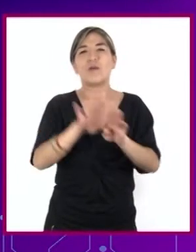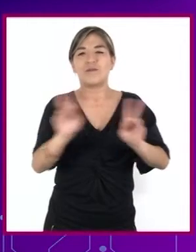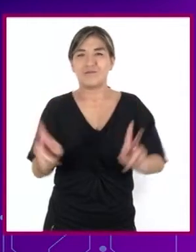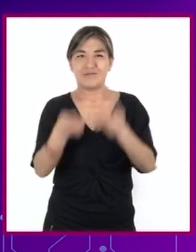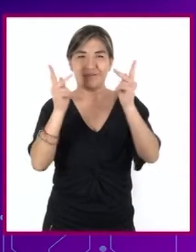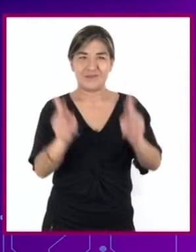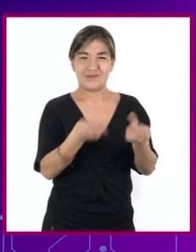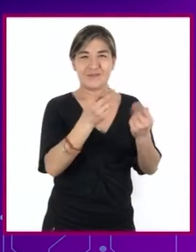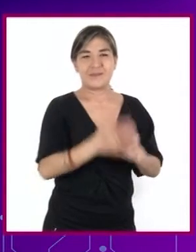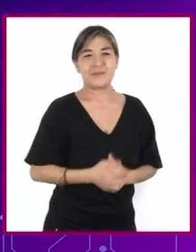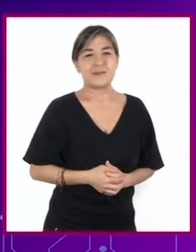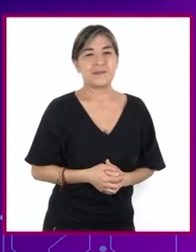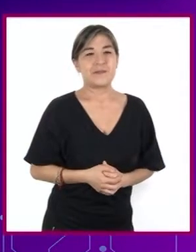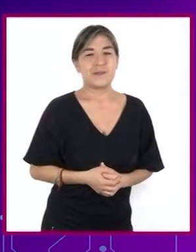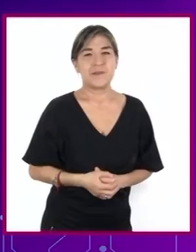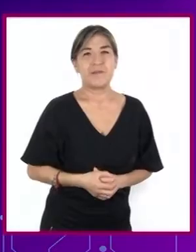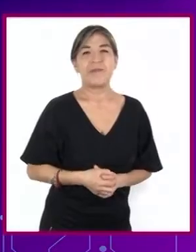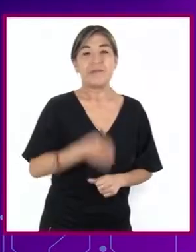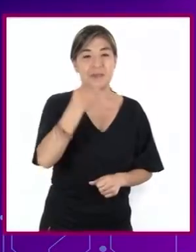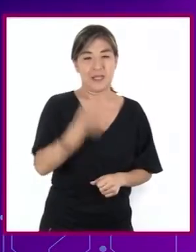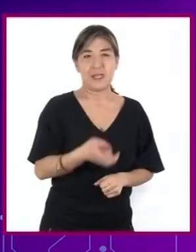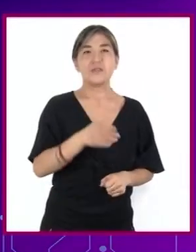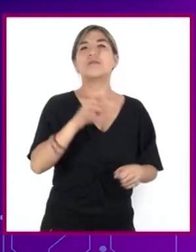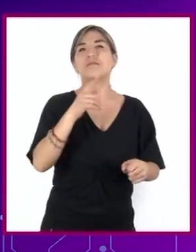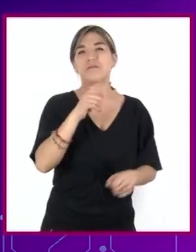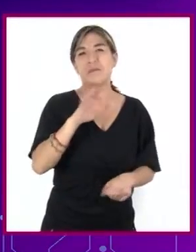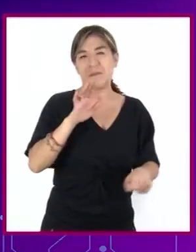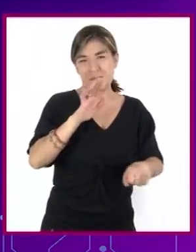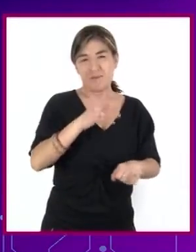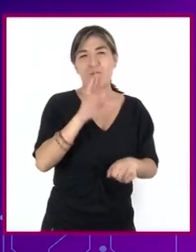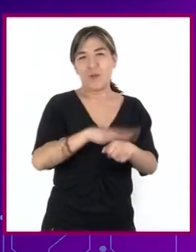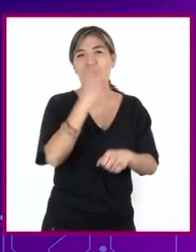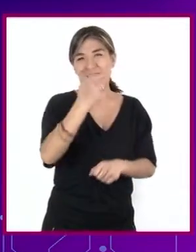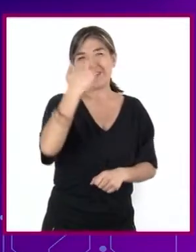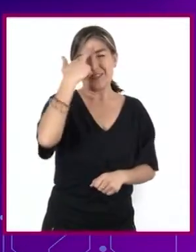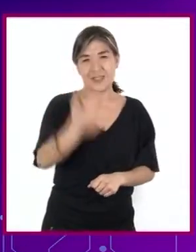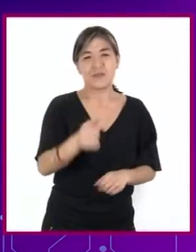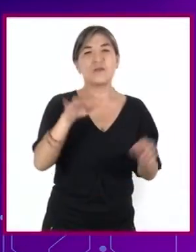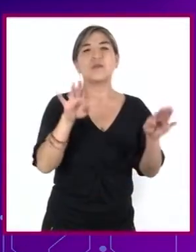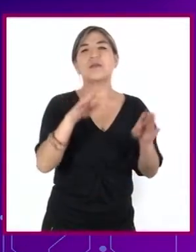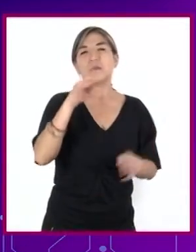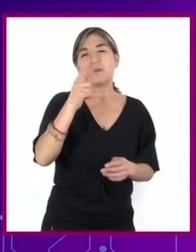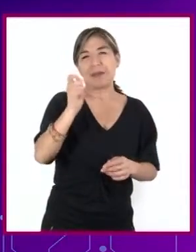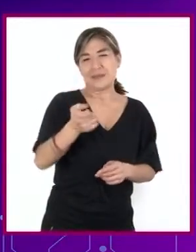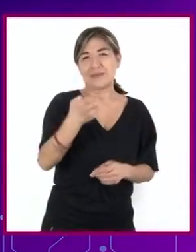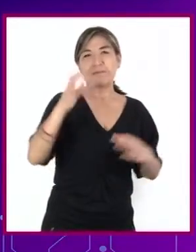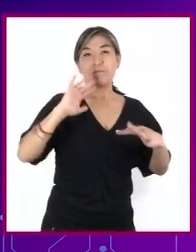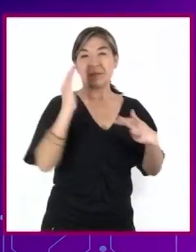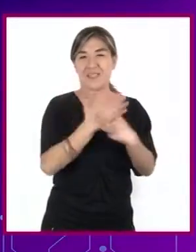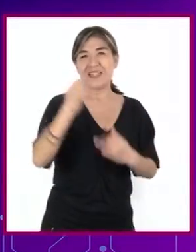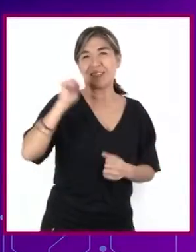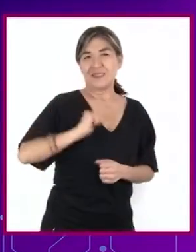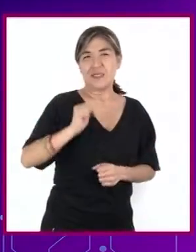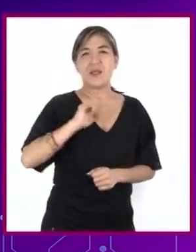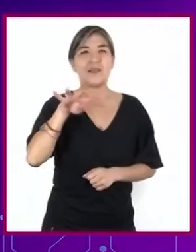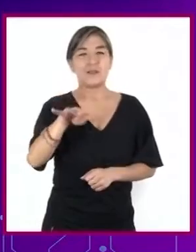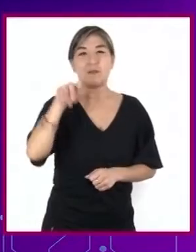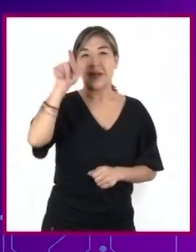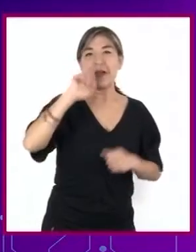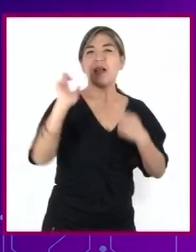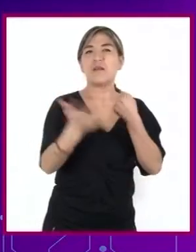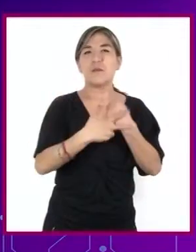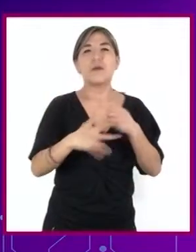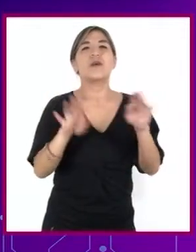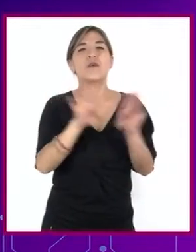productos. Estas fueron las principales razones por las que, a mediados del siglo XIX, Europa inició